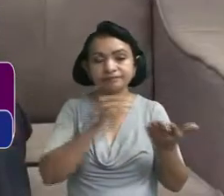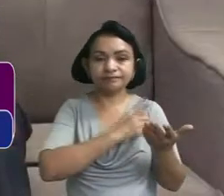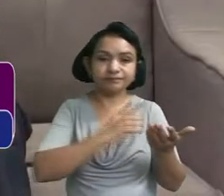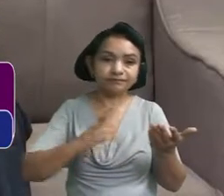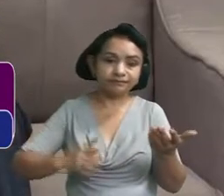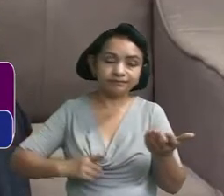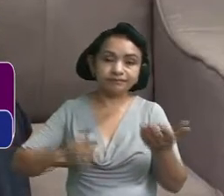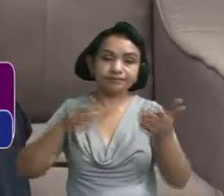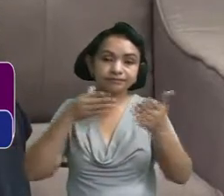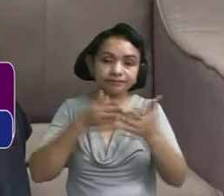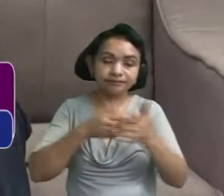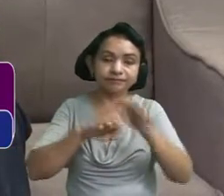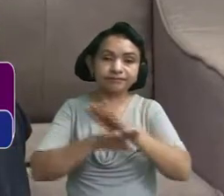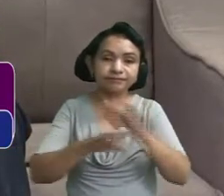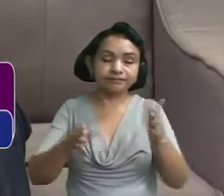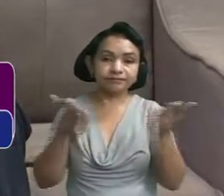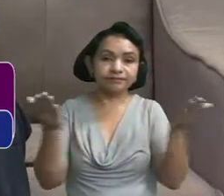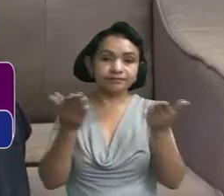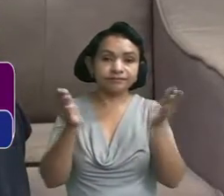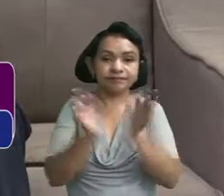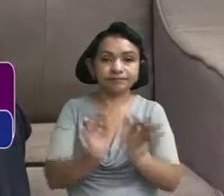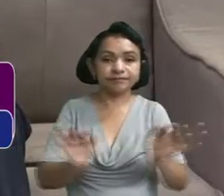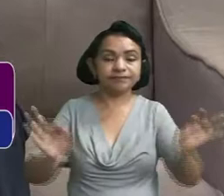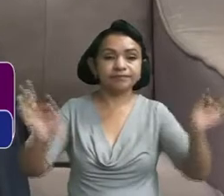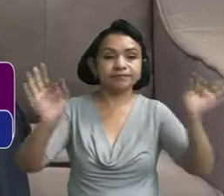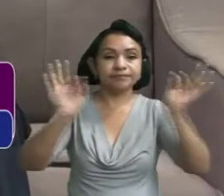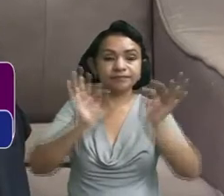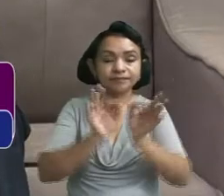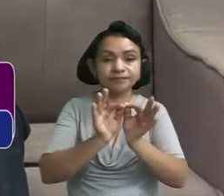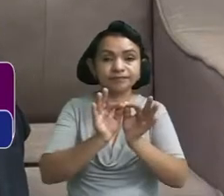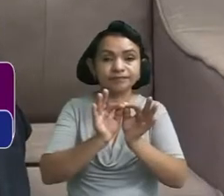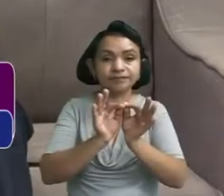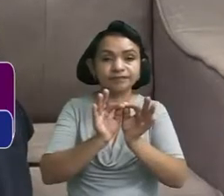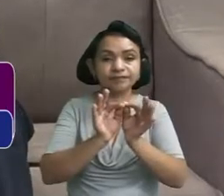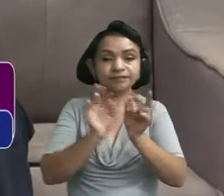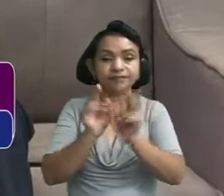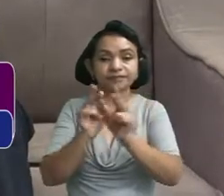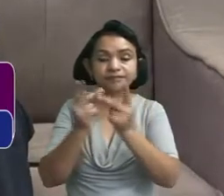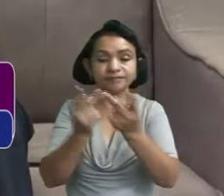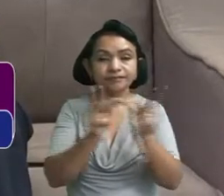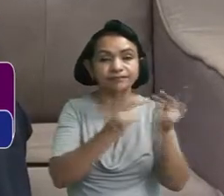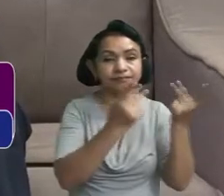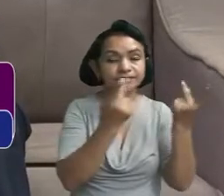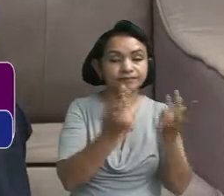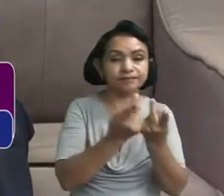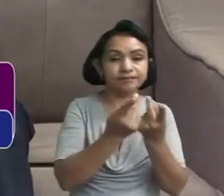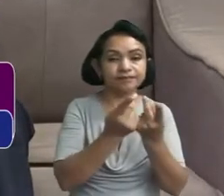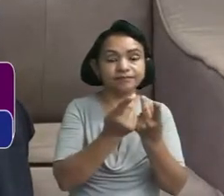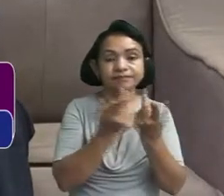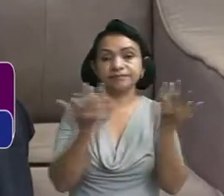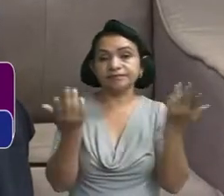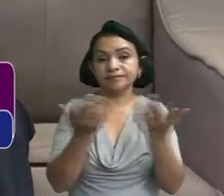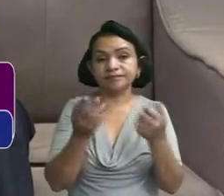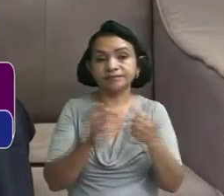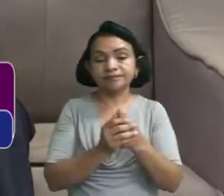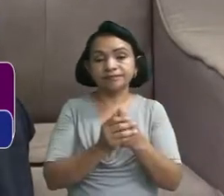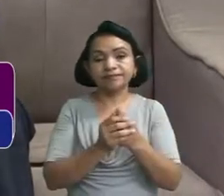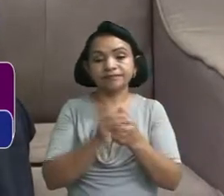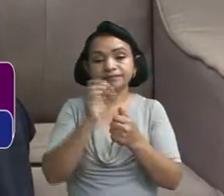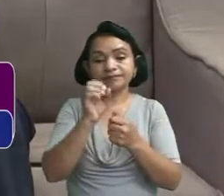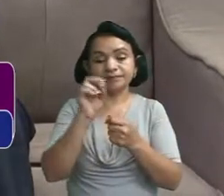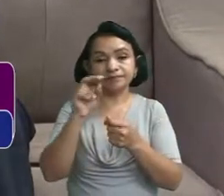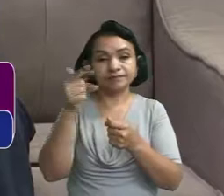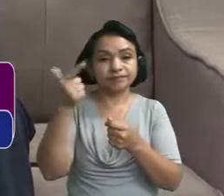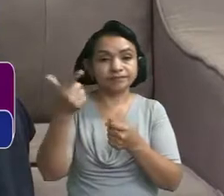cerrando nuestro proceso de conversación, algo muy importante, los encuentros con la población y demás organizaciones sociales y gubernamentales